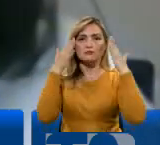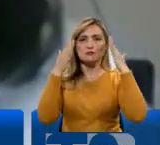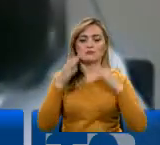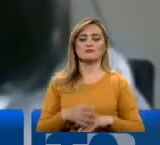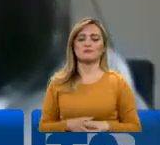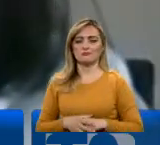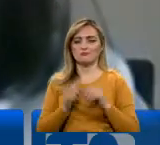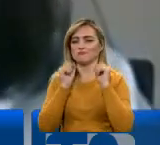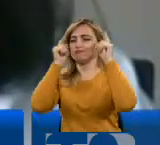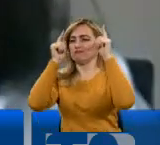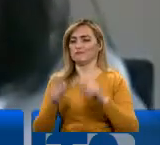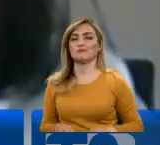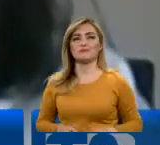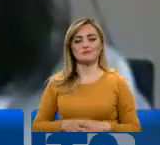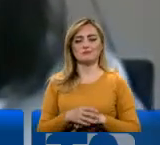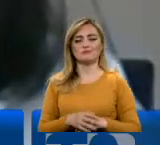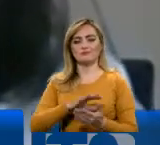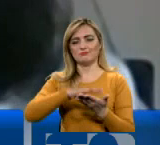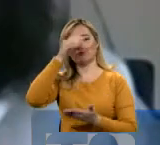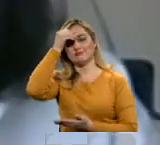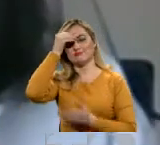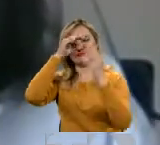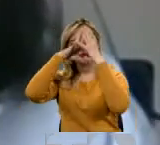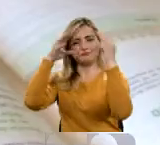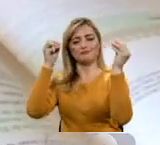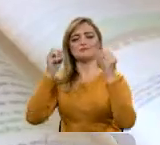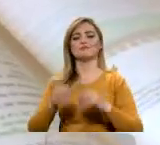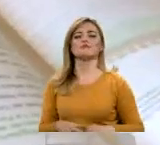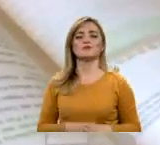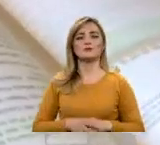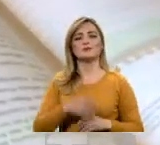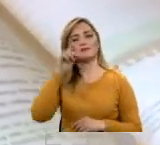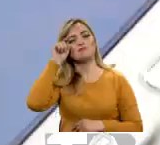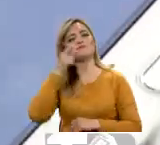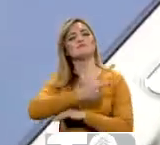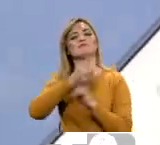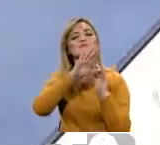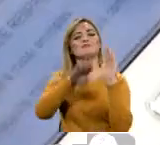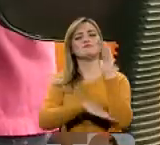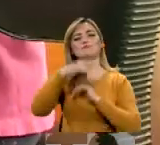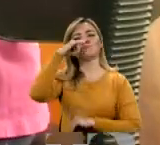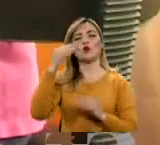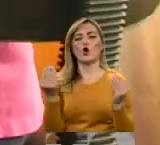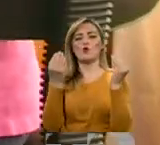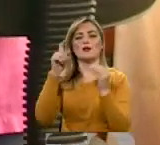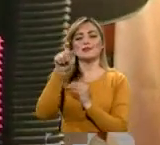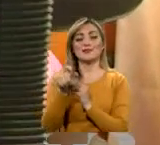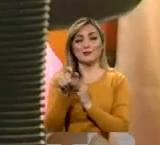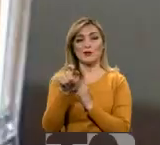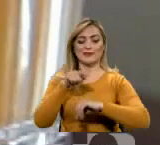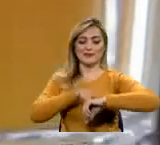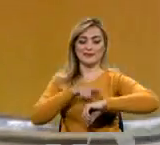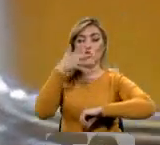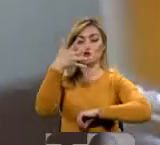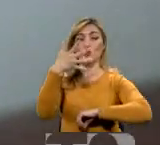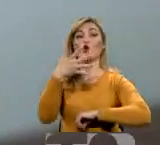horas, se mantenga igual activo, aprenda, entienda, esté atento. Recuerde que durante el día niños y jóvenes deberían tener 5 tiempos